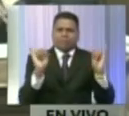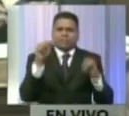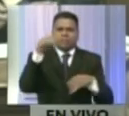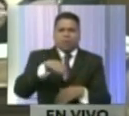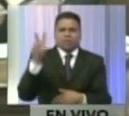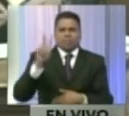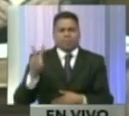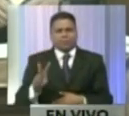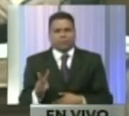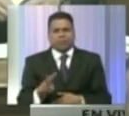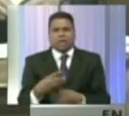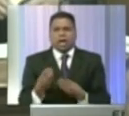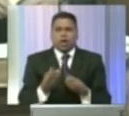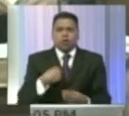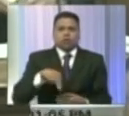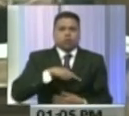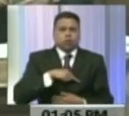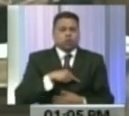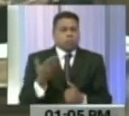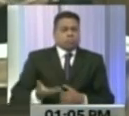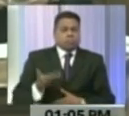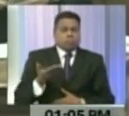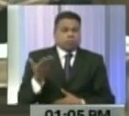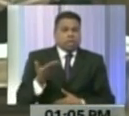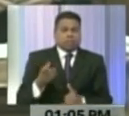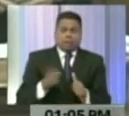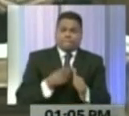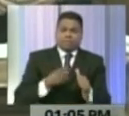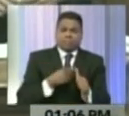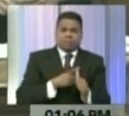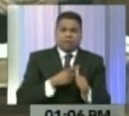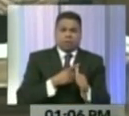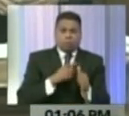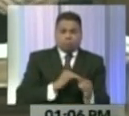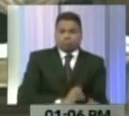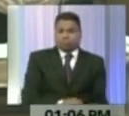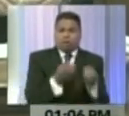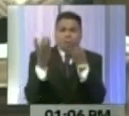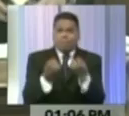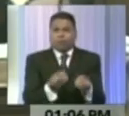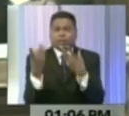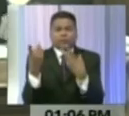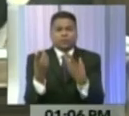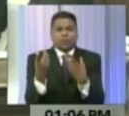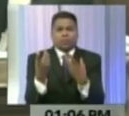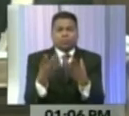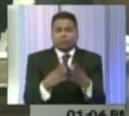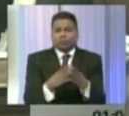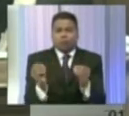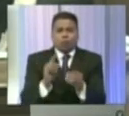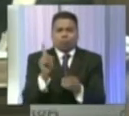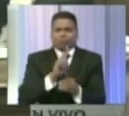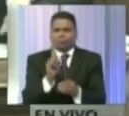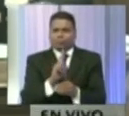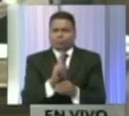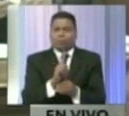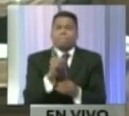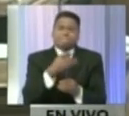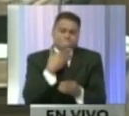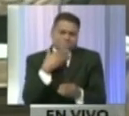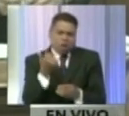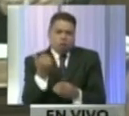acuerdo? Pero nosotros tenemos unas prioridades establecidas: exportaciones y sustitución de importaciones. Y de los